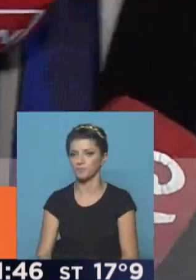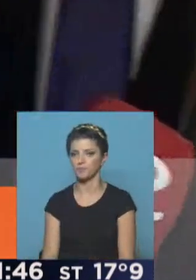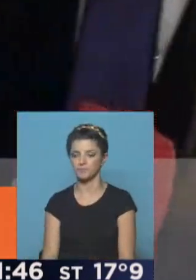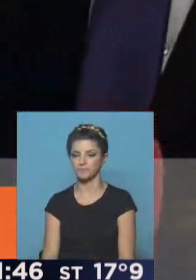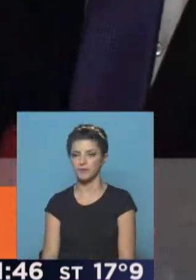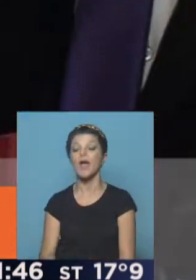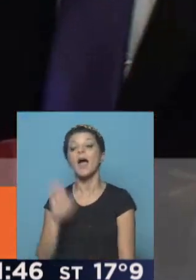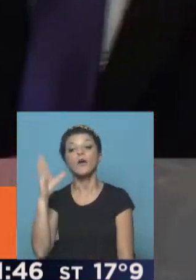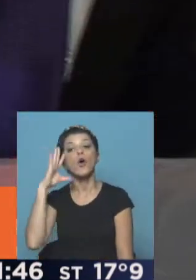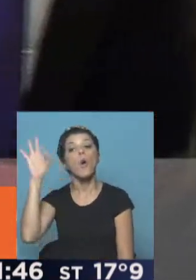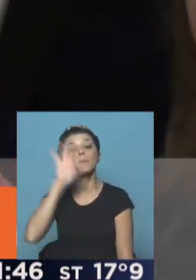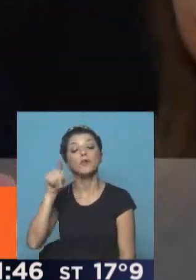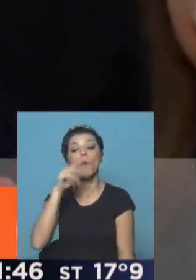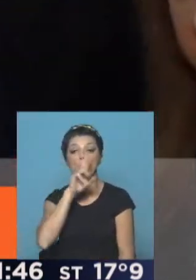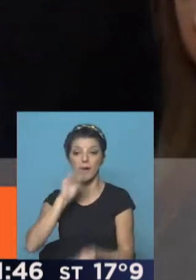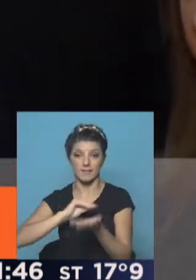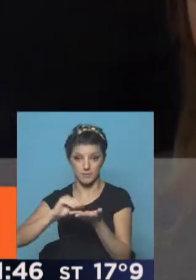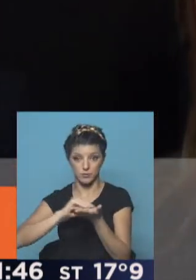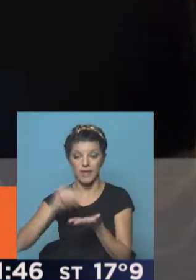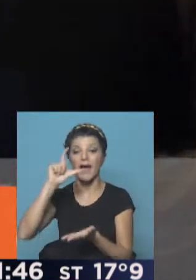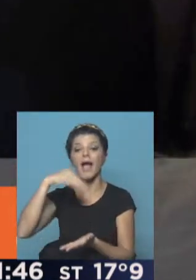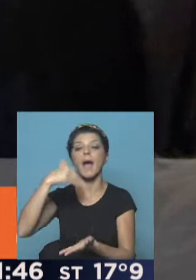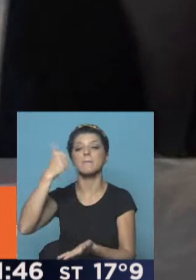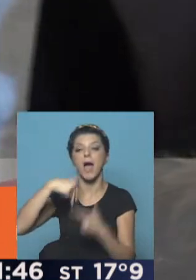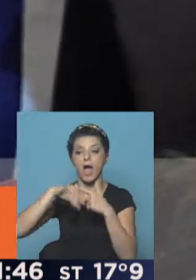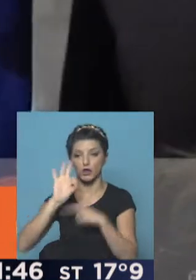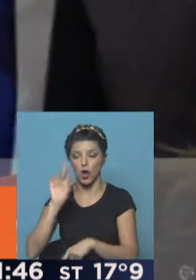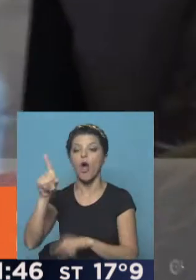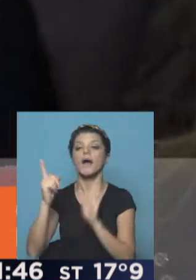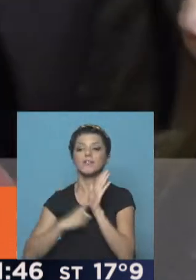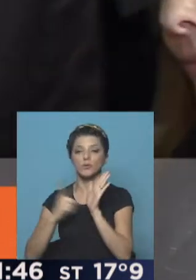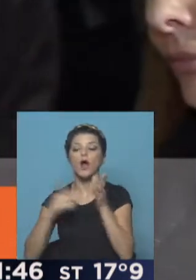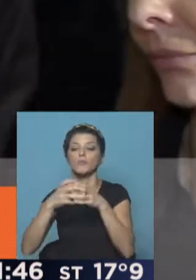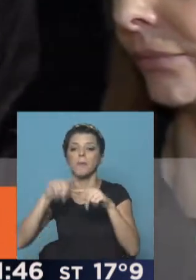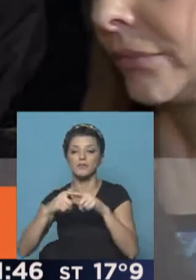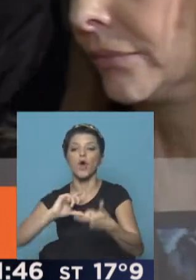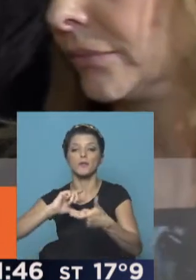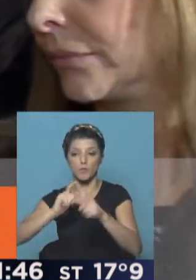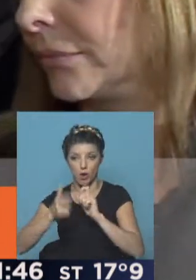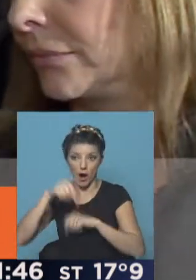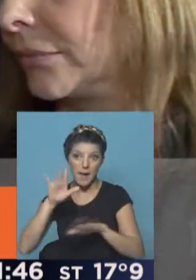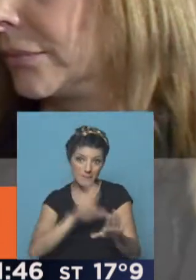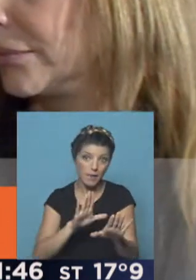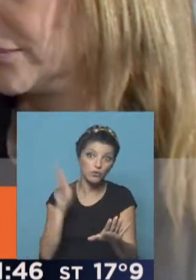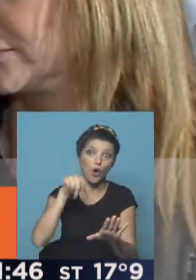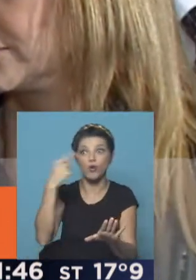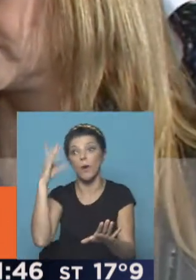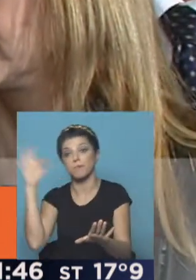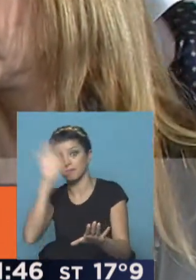La palabra entonces es de la diputada Graciela Camaño, titular del bloque del Frente Renovador. Esperamos nuevas repercusiones después de esta